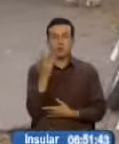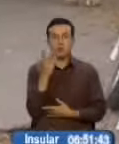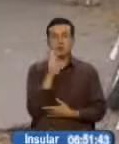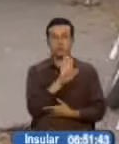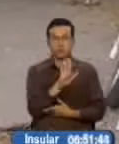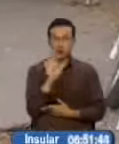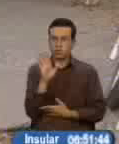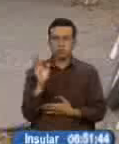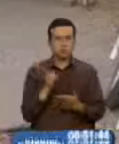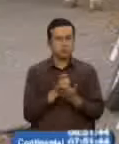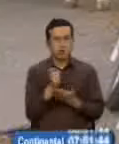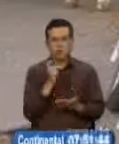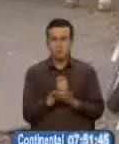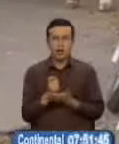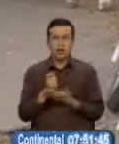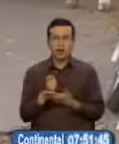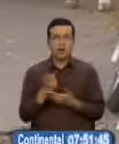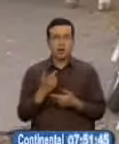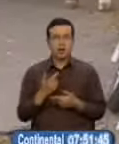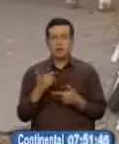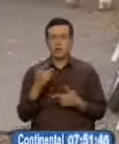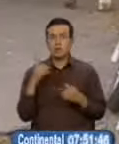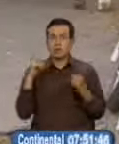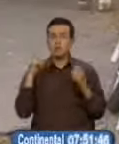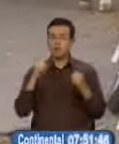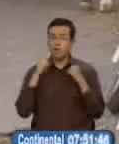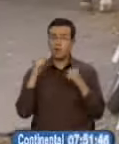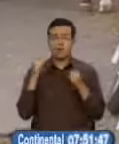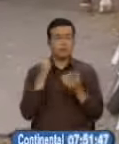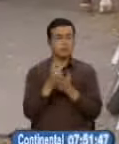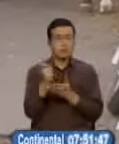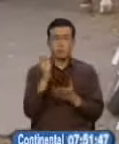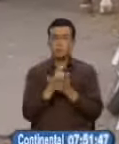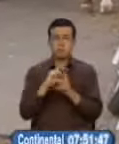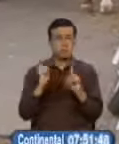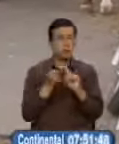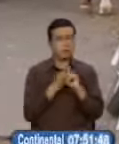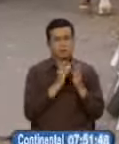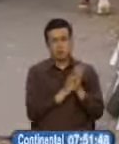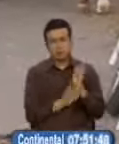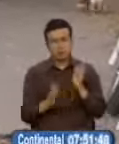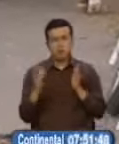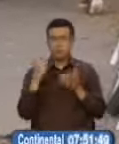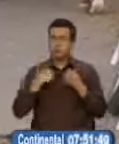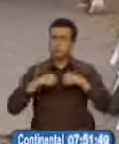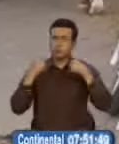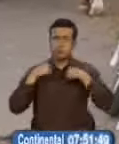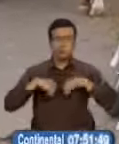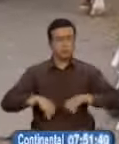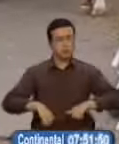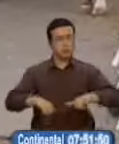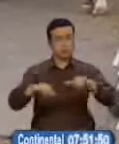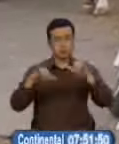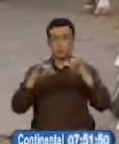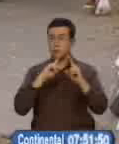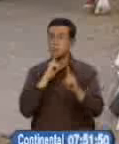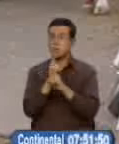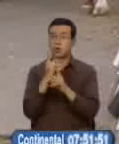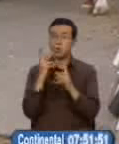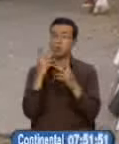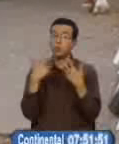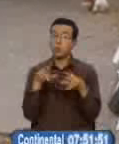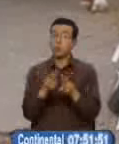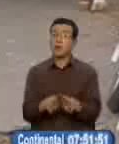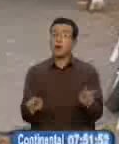cada pelota. No van a dar su brazo a torcer, van a tratar de ganar el partido desde el primer minuto y definitivamente ese será un gran valor